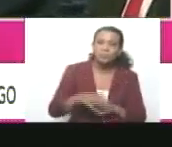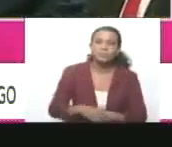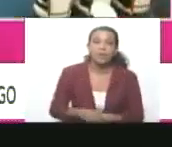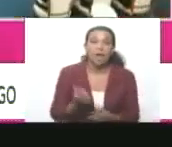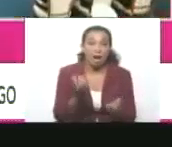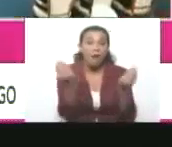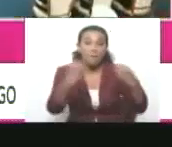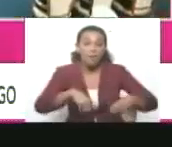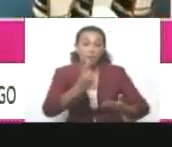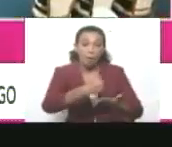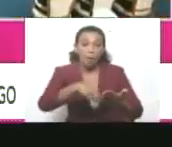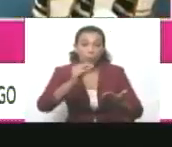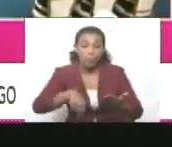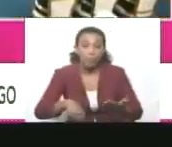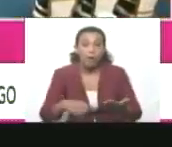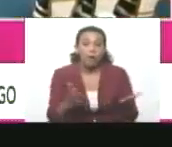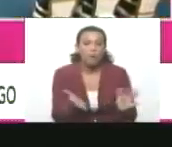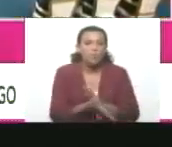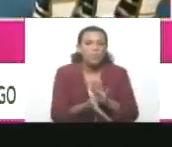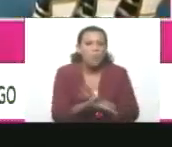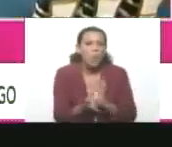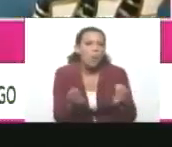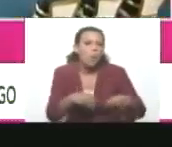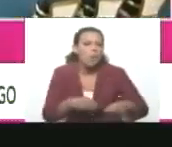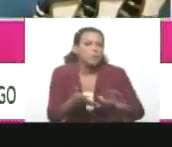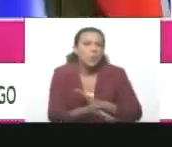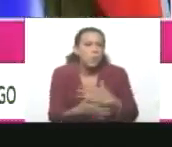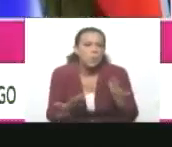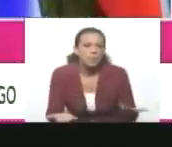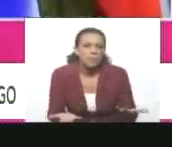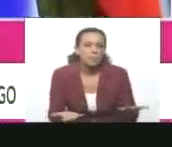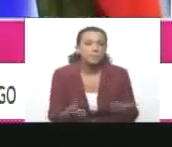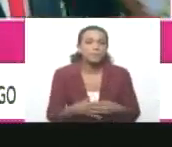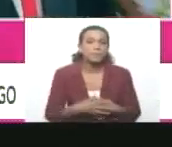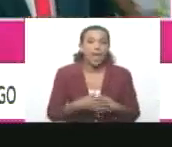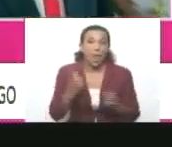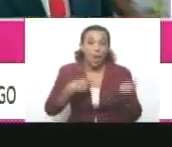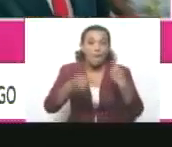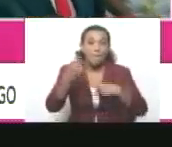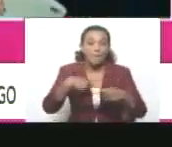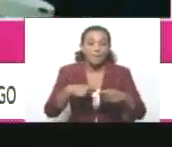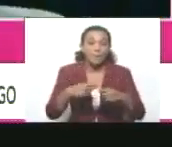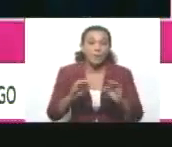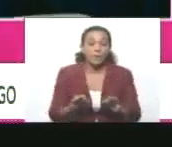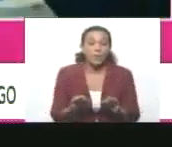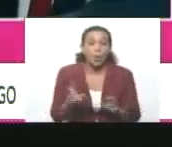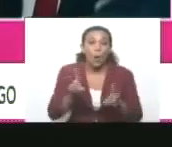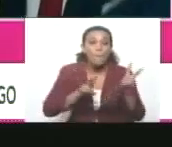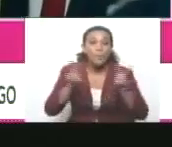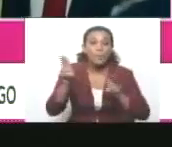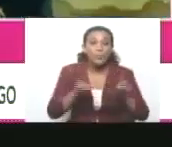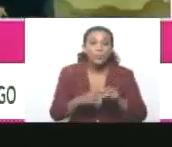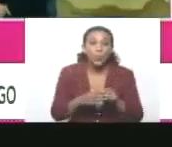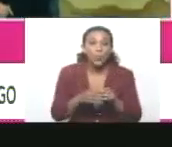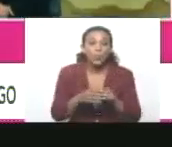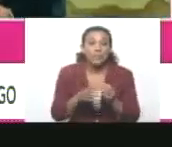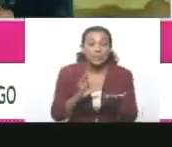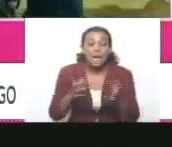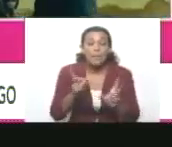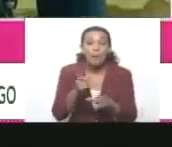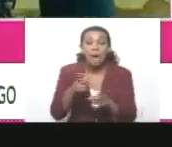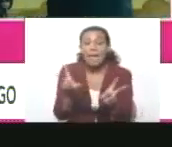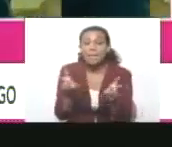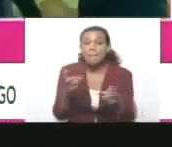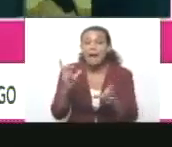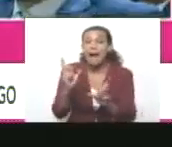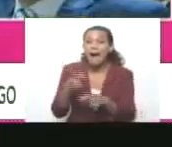firmamos un acuerdo para la explotación conjunto de un campo de gas,